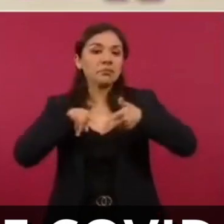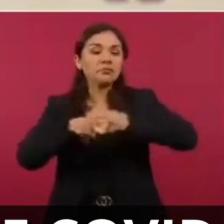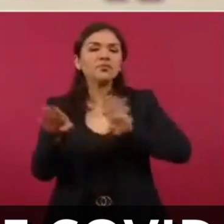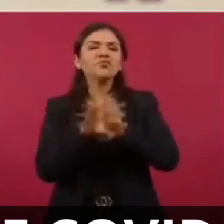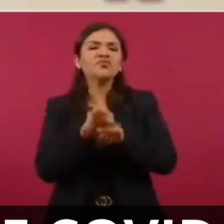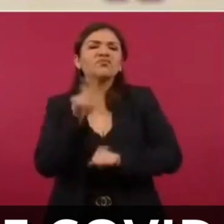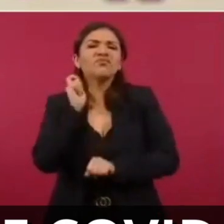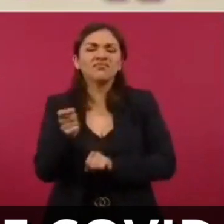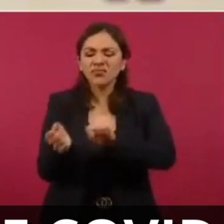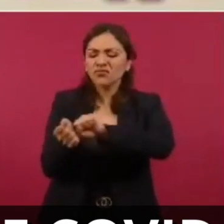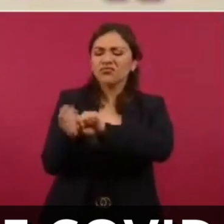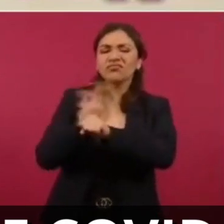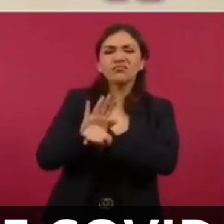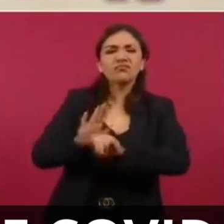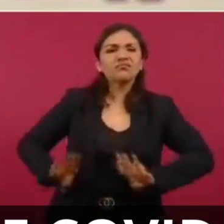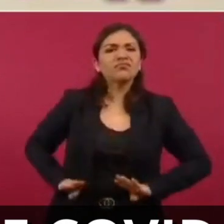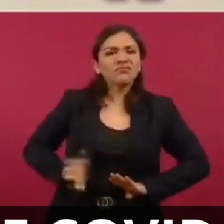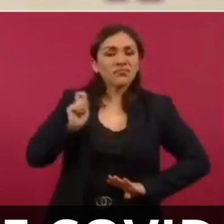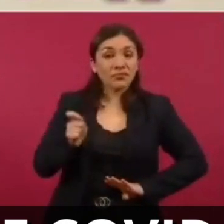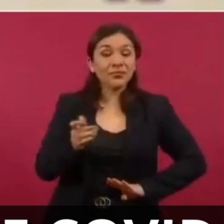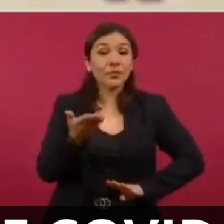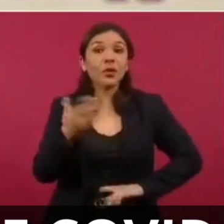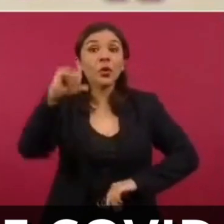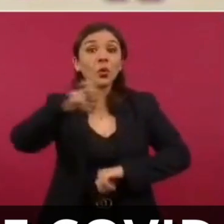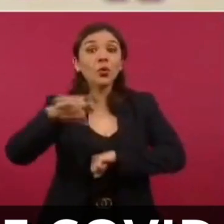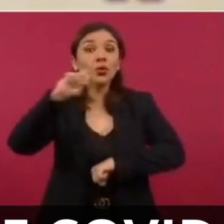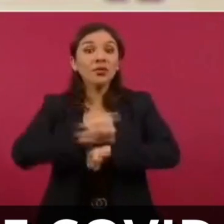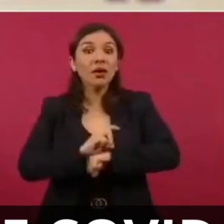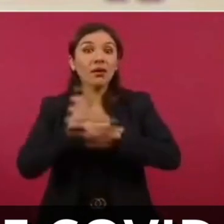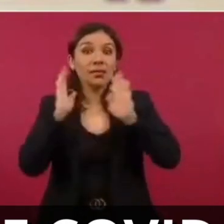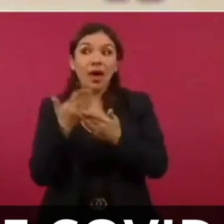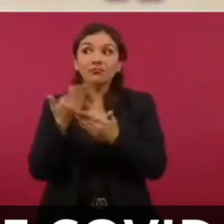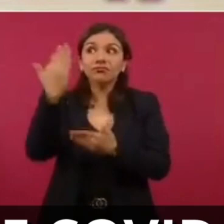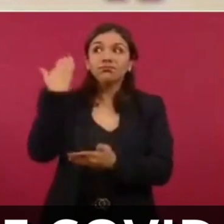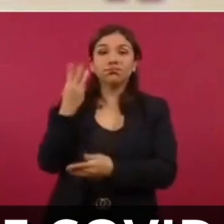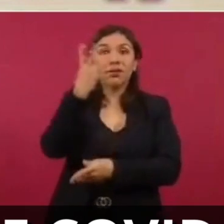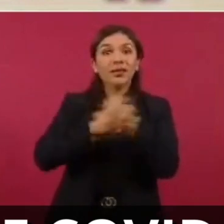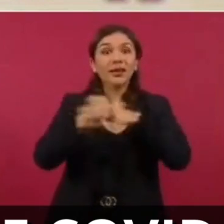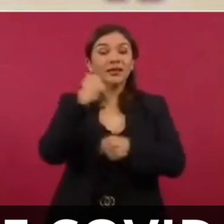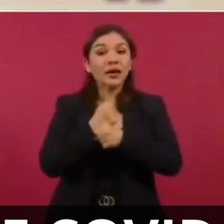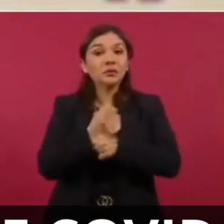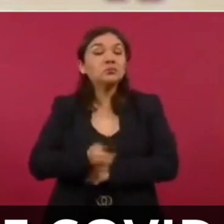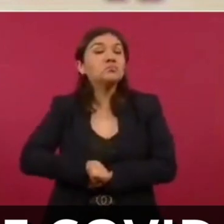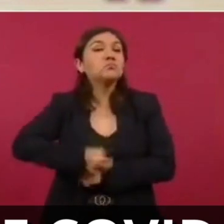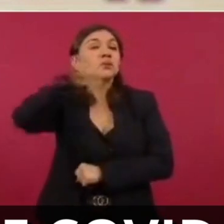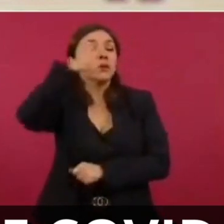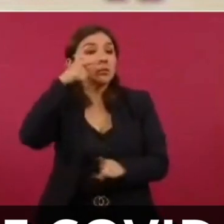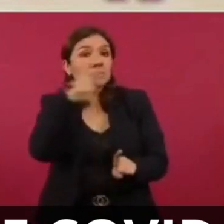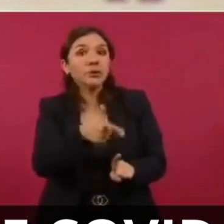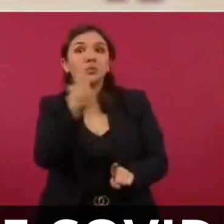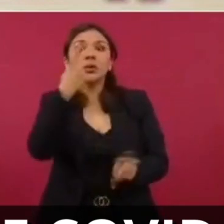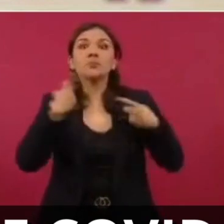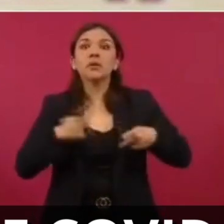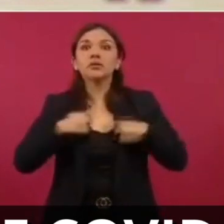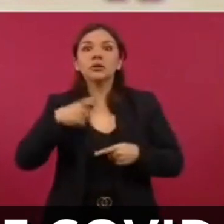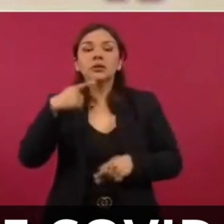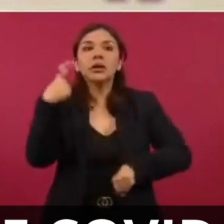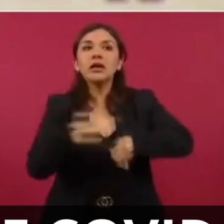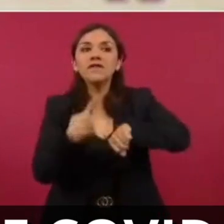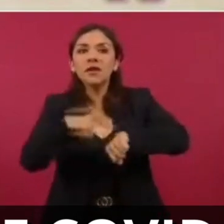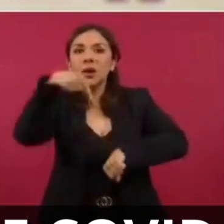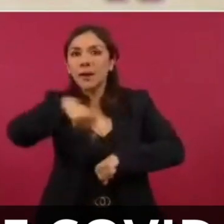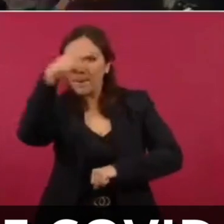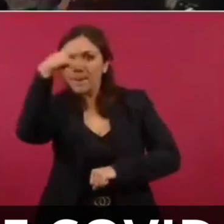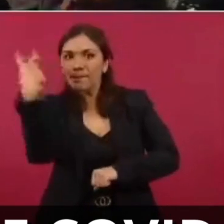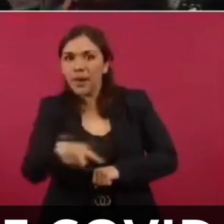De la pandemia de COVID, hoy que hace 3 años se presentó el primer caso de COVID en México, o confirmamos por laboratorio